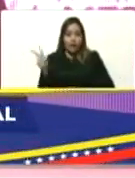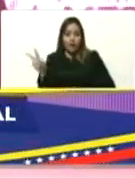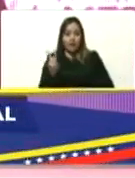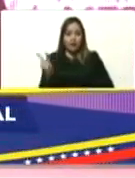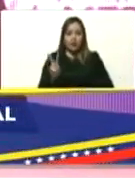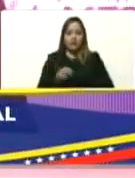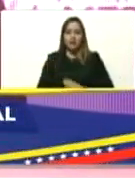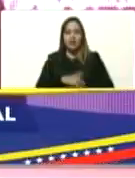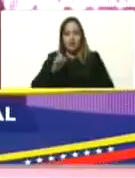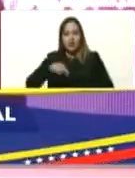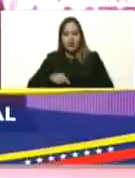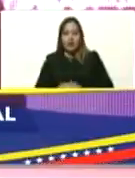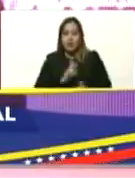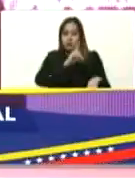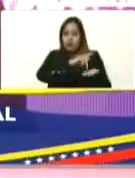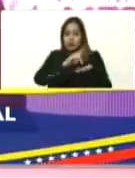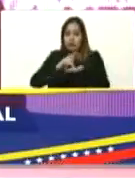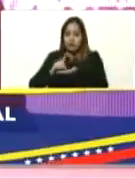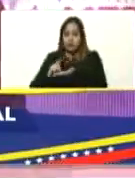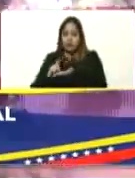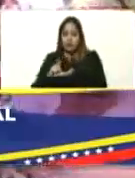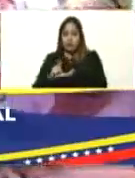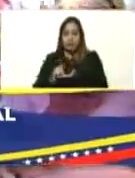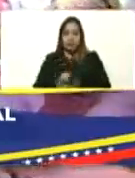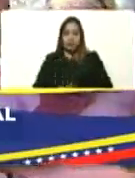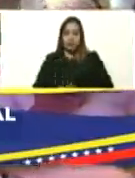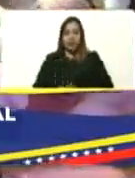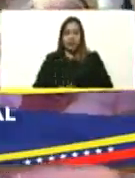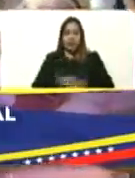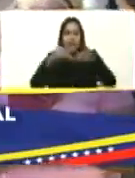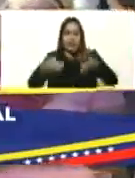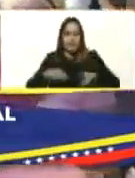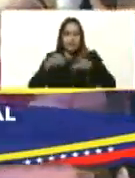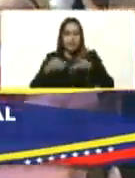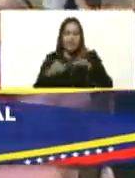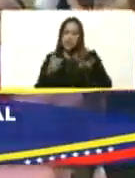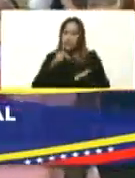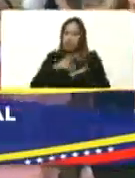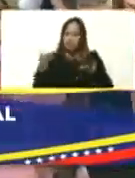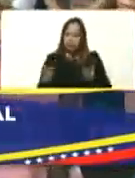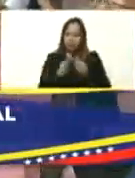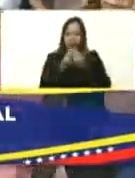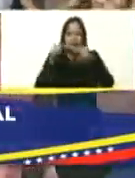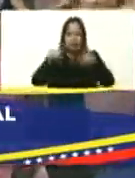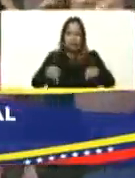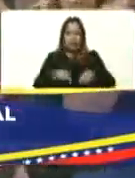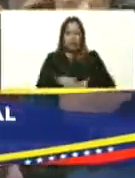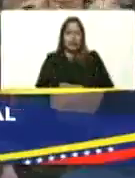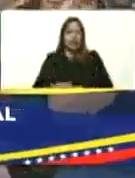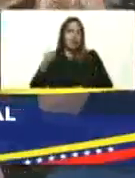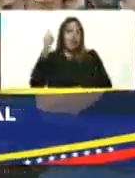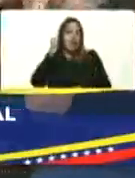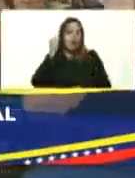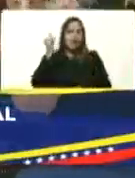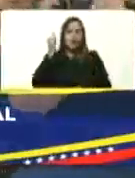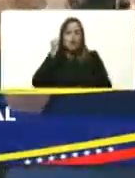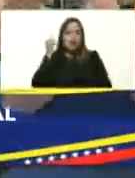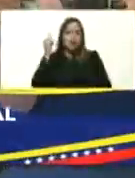venezolanas presentes y siempre consecuentes. Mujer, mujer,